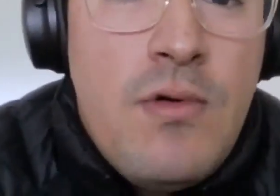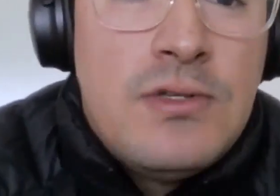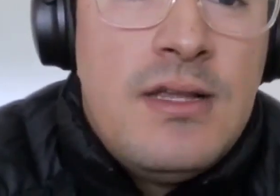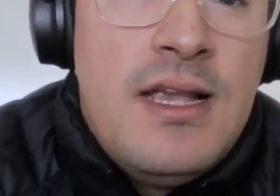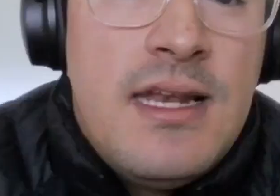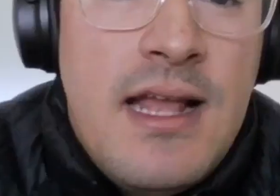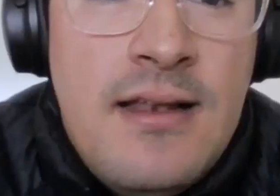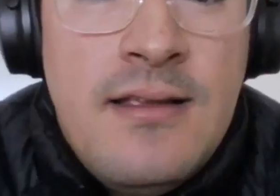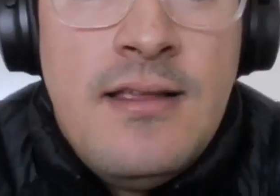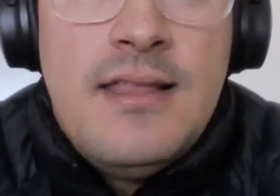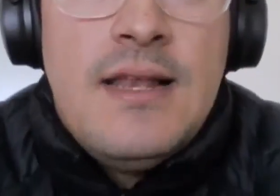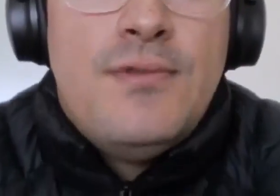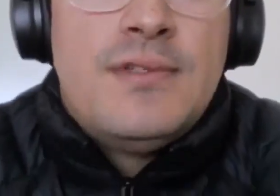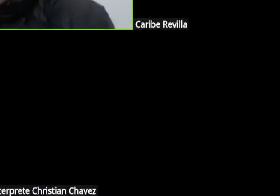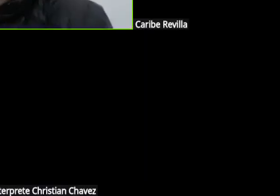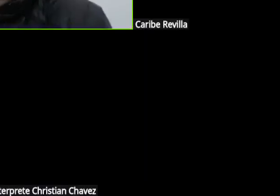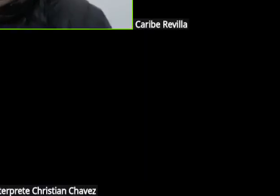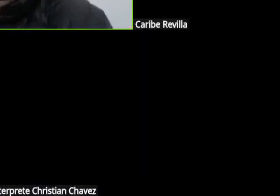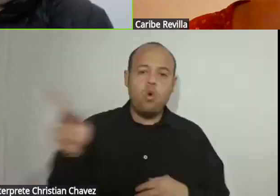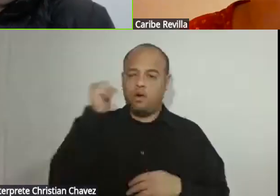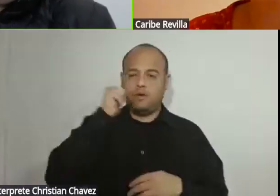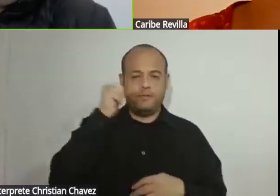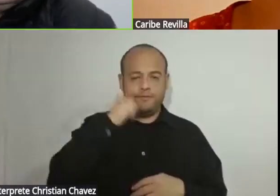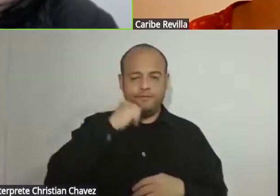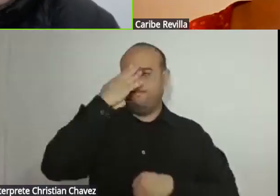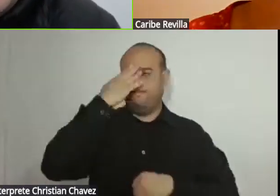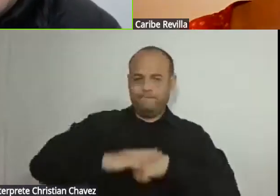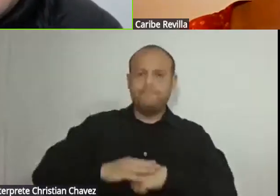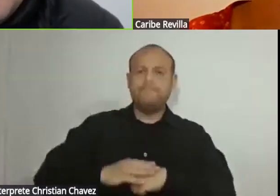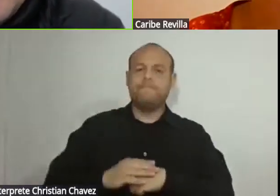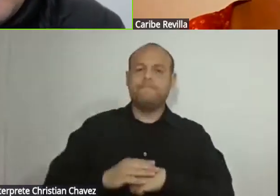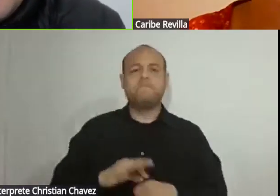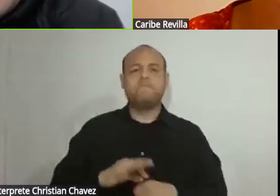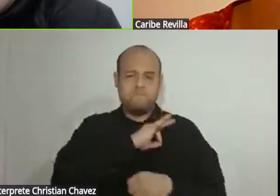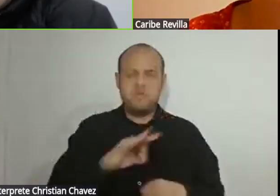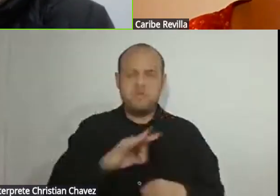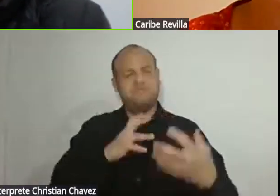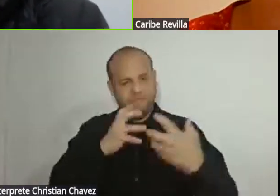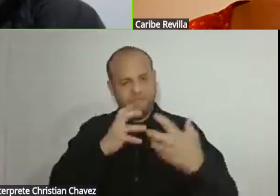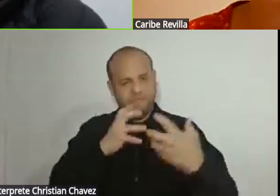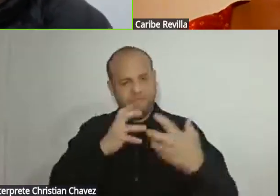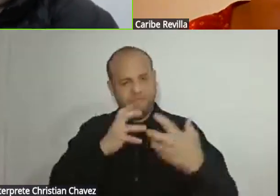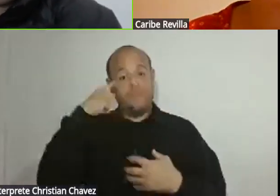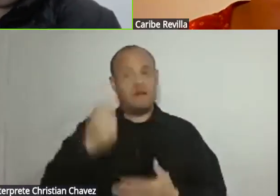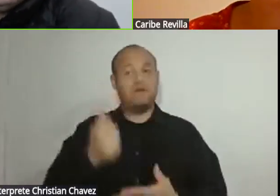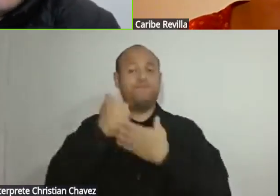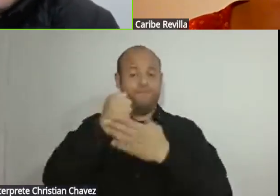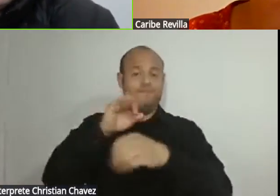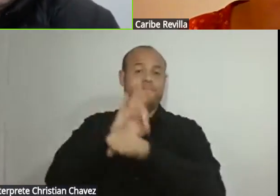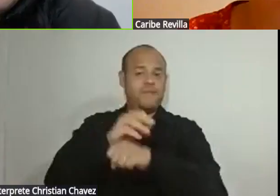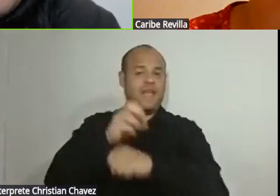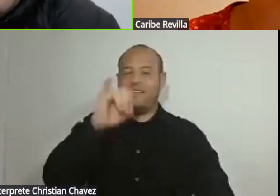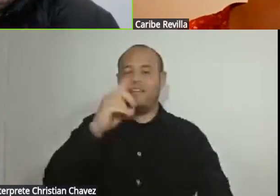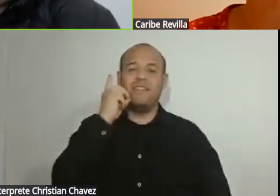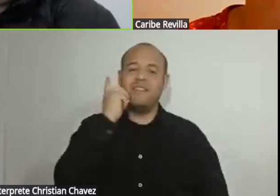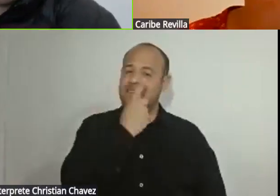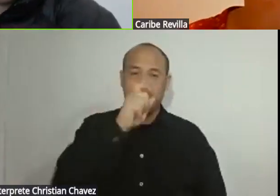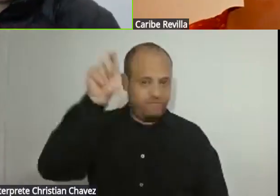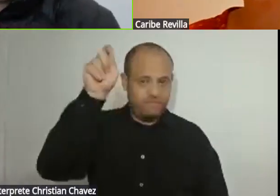la población en general. Tenemos que seguir pues estas características de una dieta correcta. Muchas gracias por